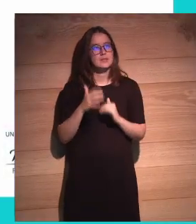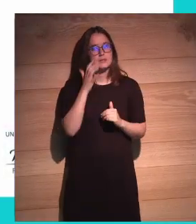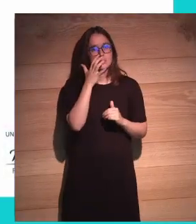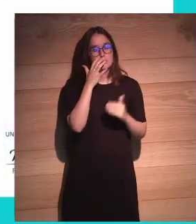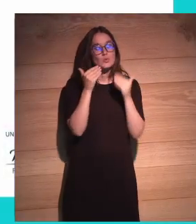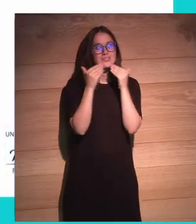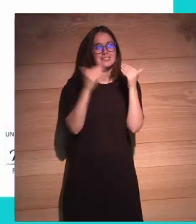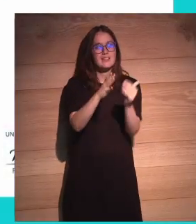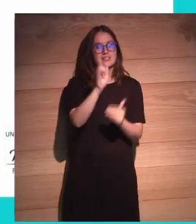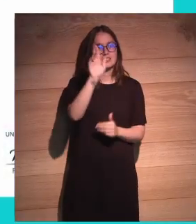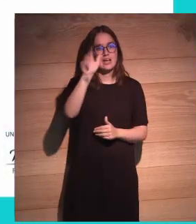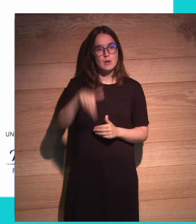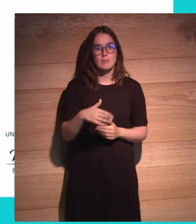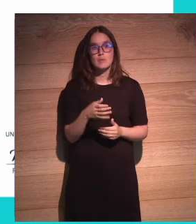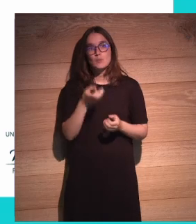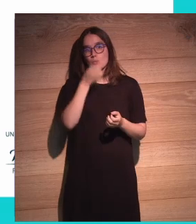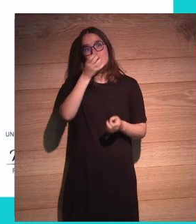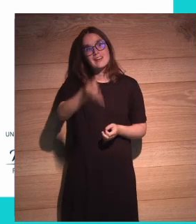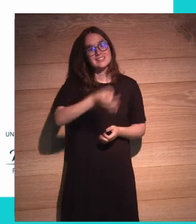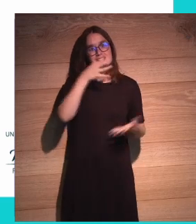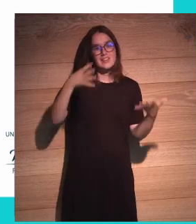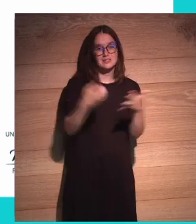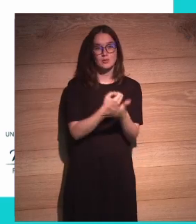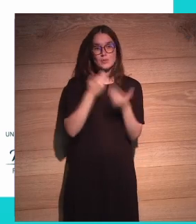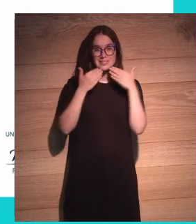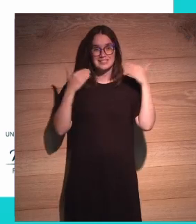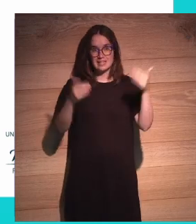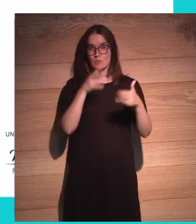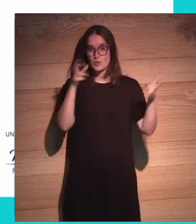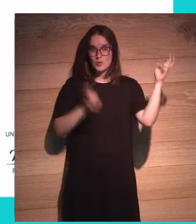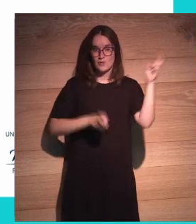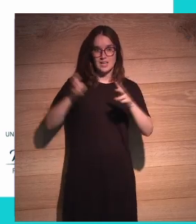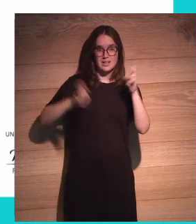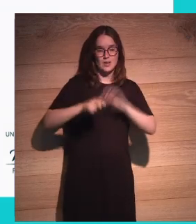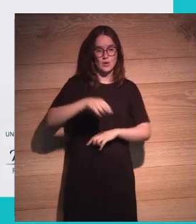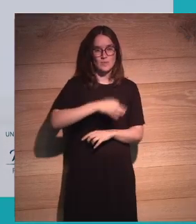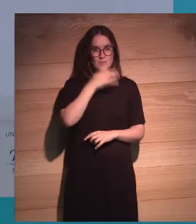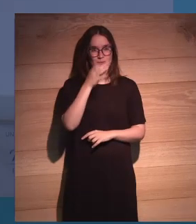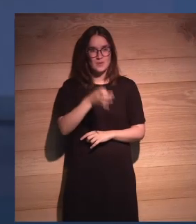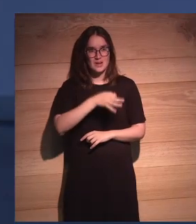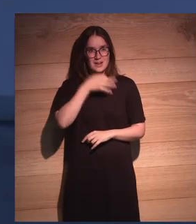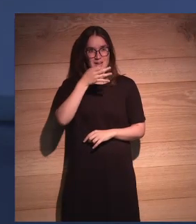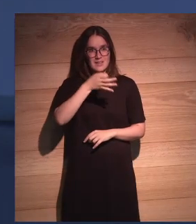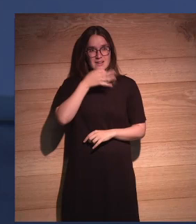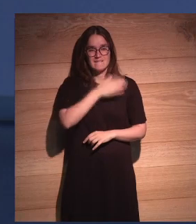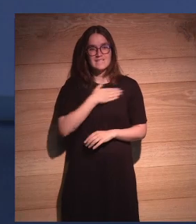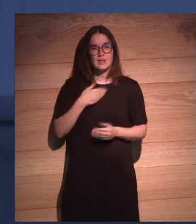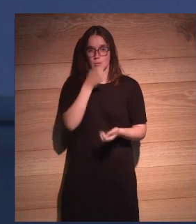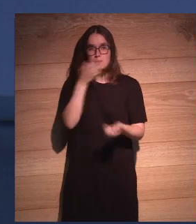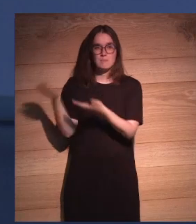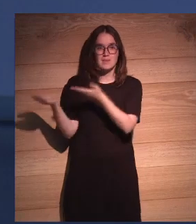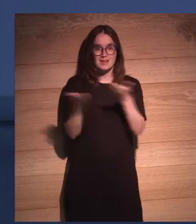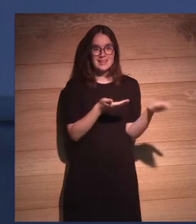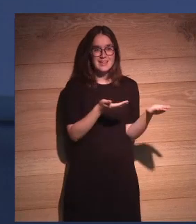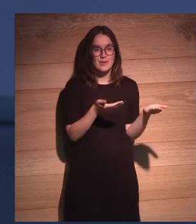Muchas gracias, Carmen. Buenas tardes a todos y muchas gracias por acompañarnos esta tarde. Quisiera daros la